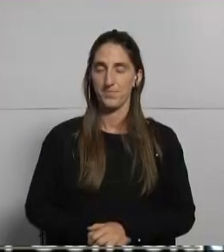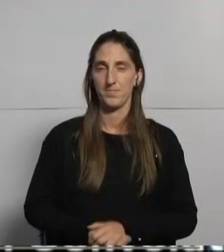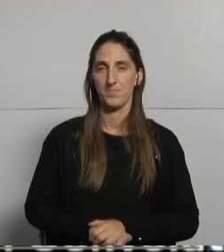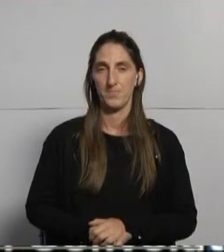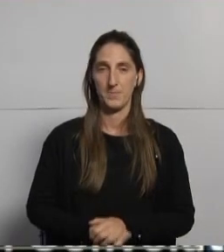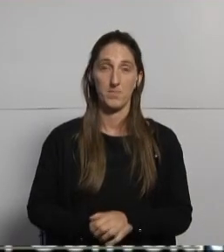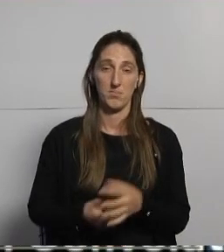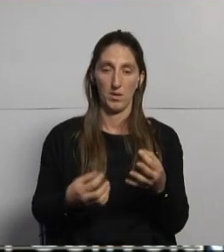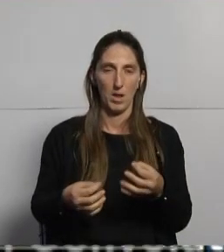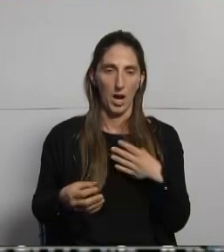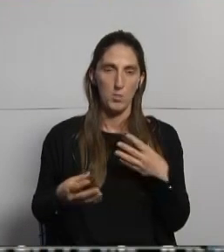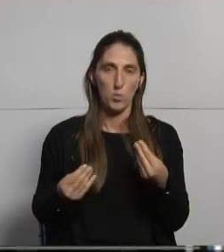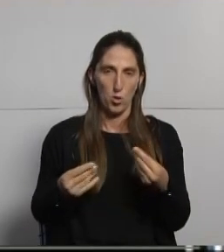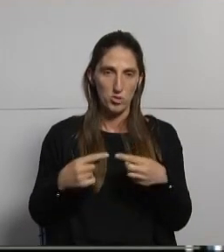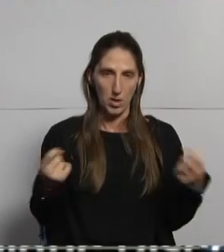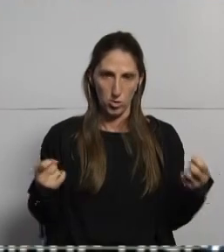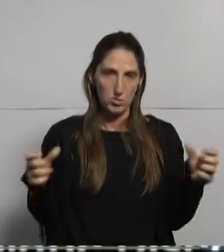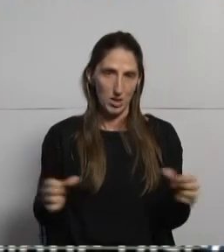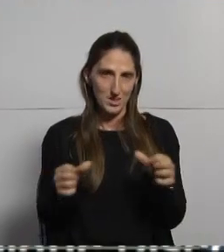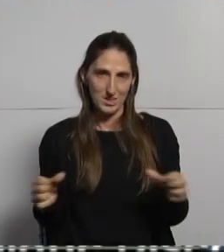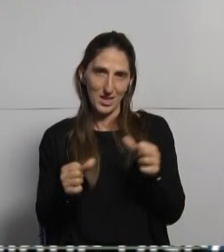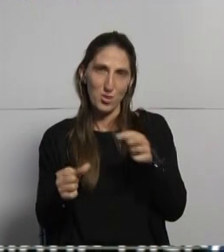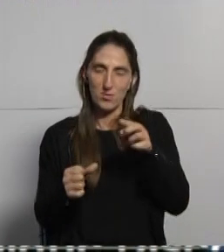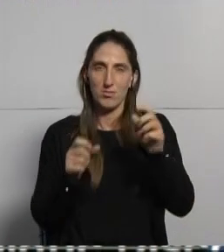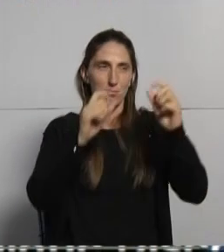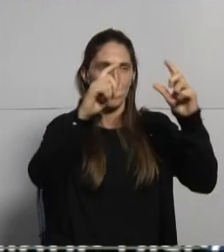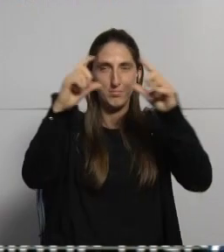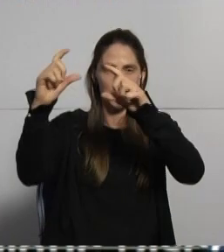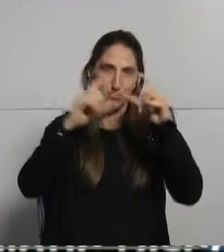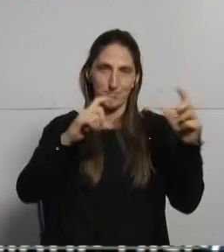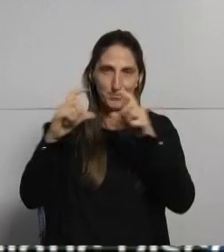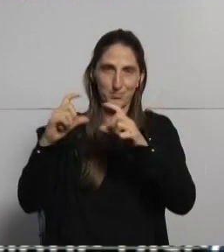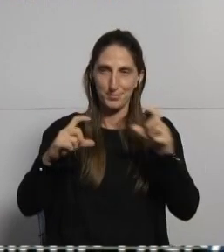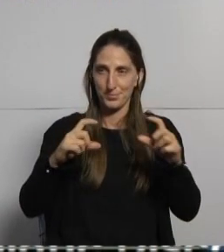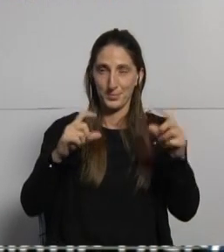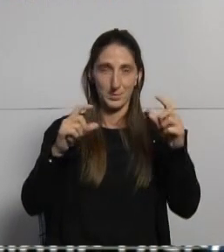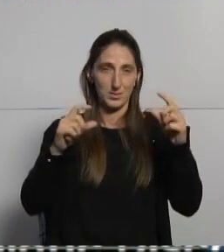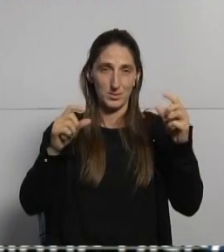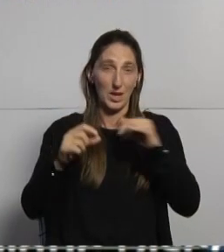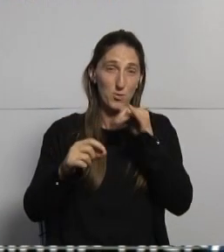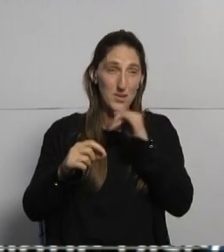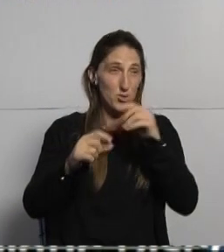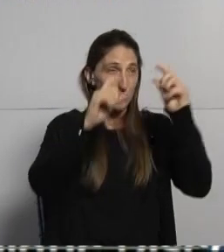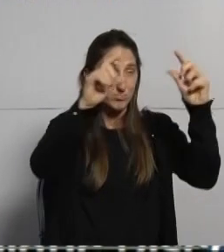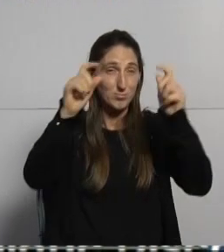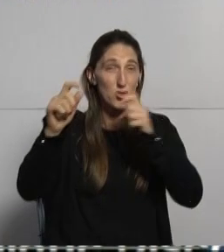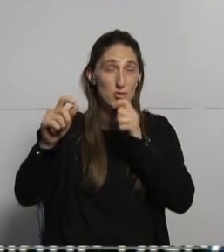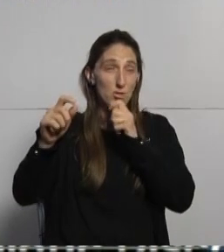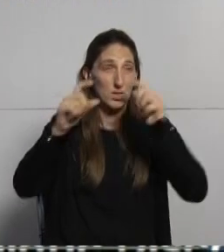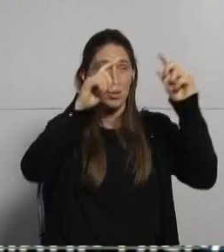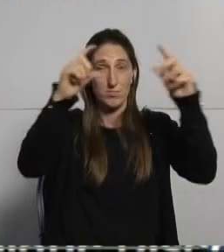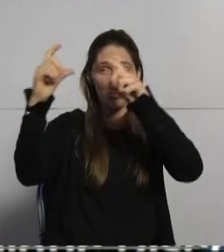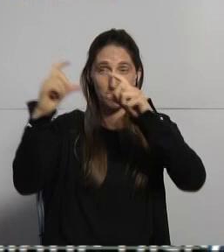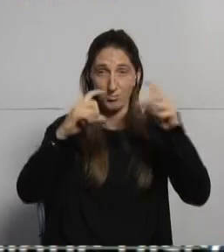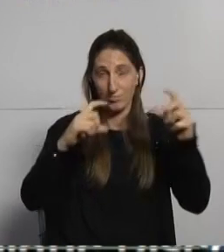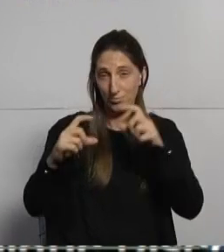Y la verdad es que se está haciendo de todo. Esto es unas simples capturas muy rápidas de titulares, de noticias relacionadas al COVID-19